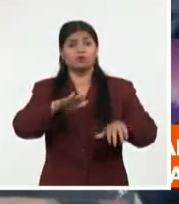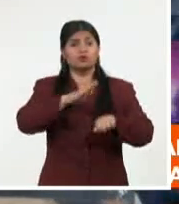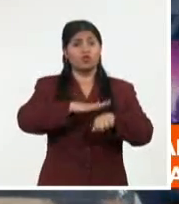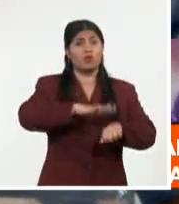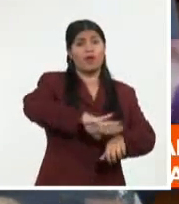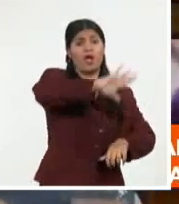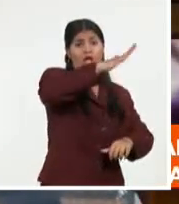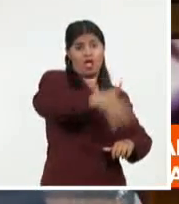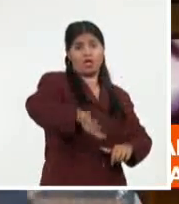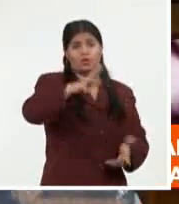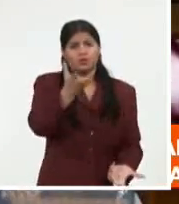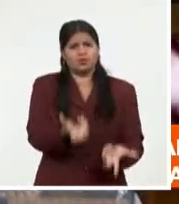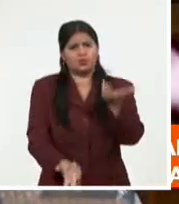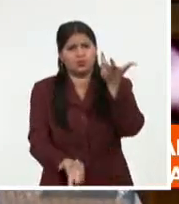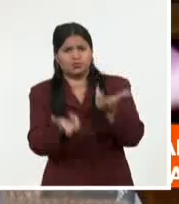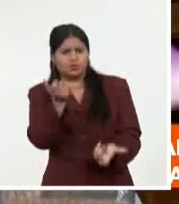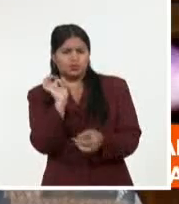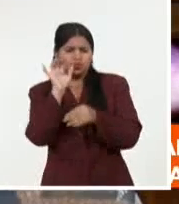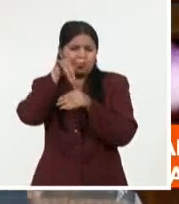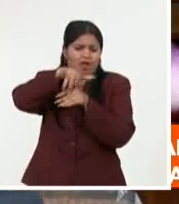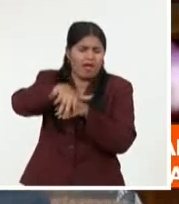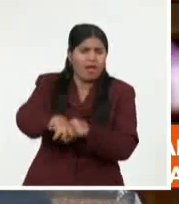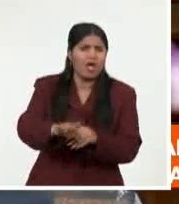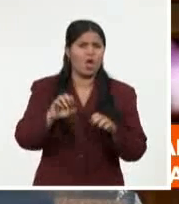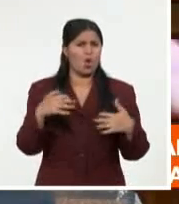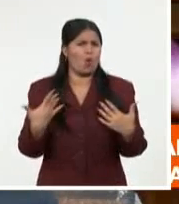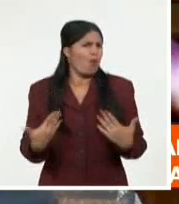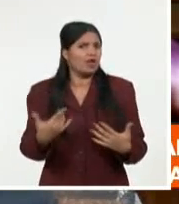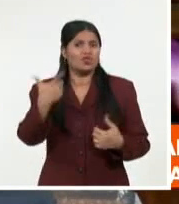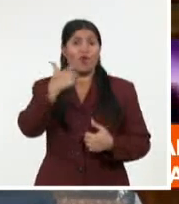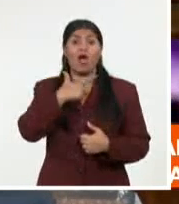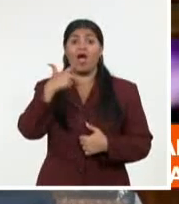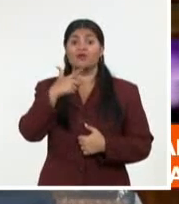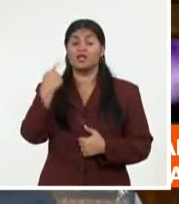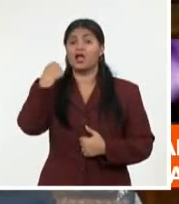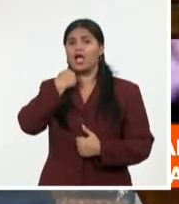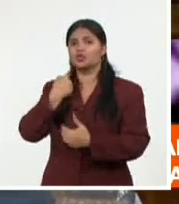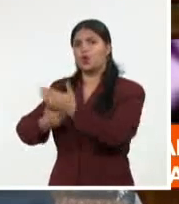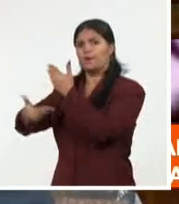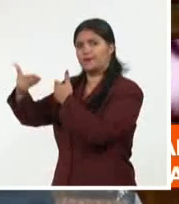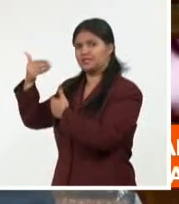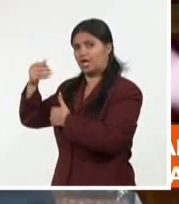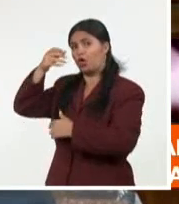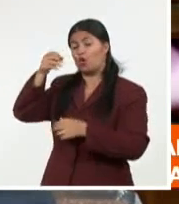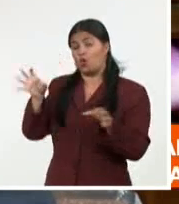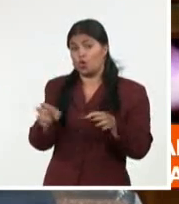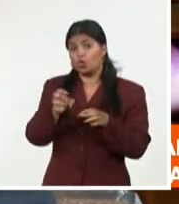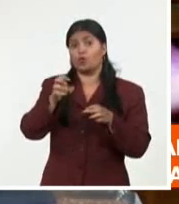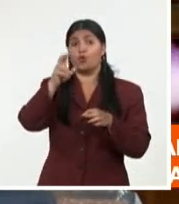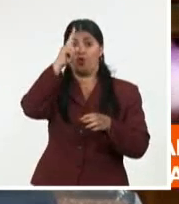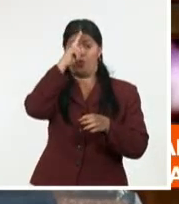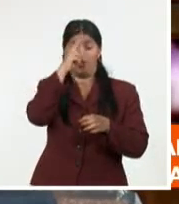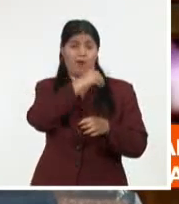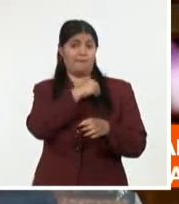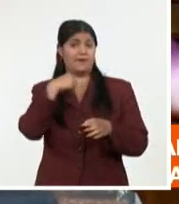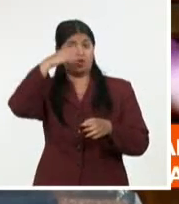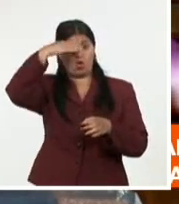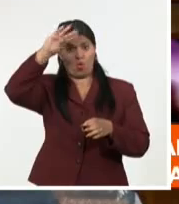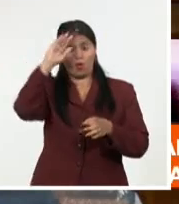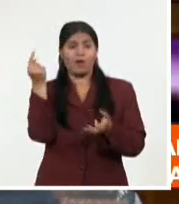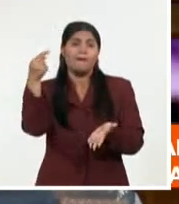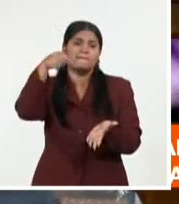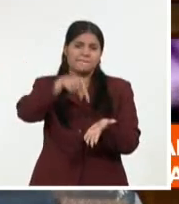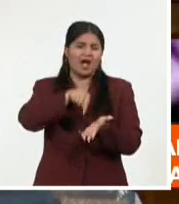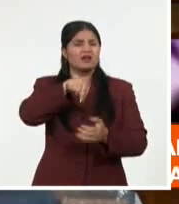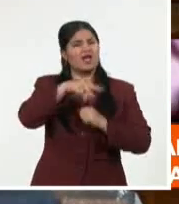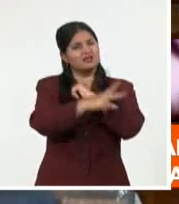We are proud to hear that all of them have had an active participation in the fight against COVID-19 and in the